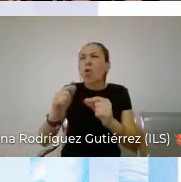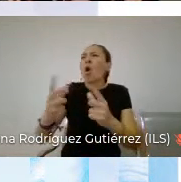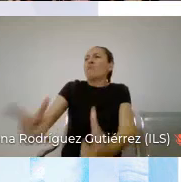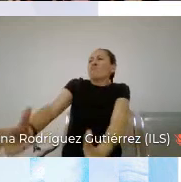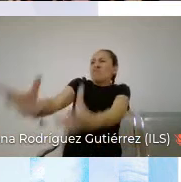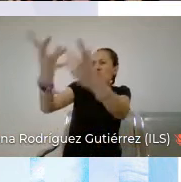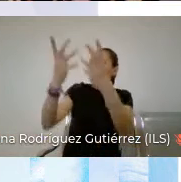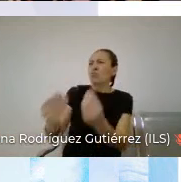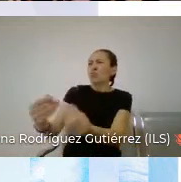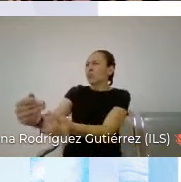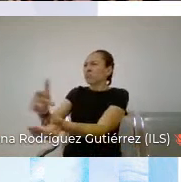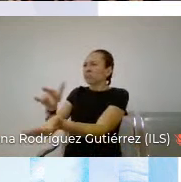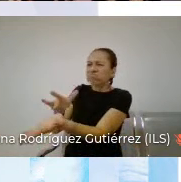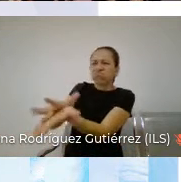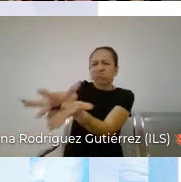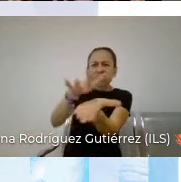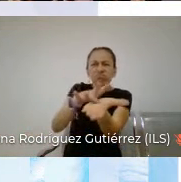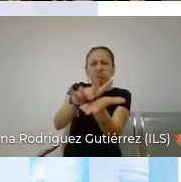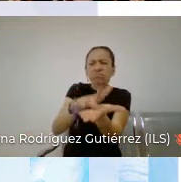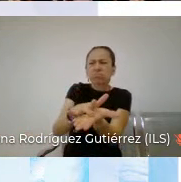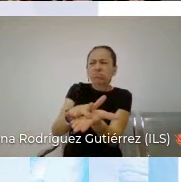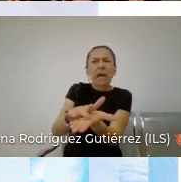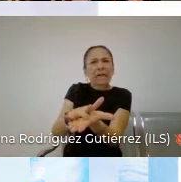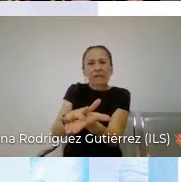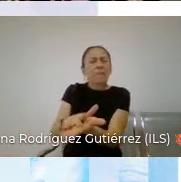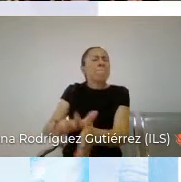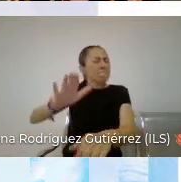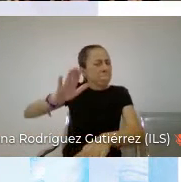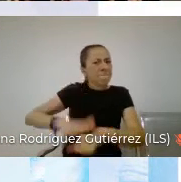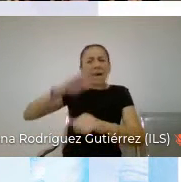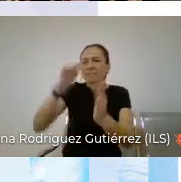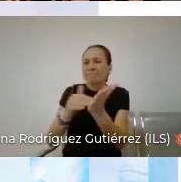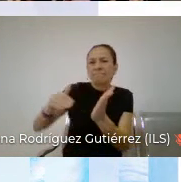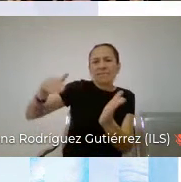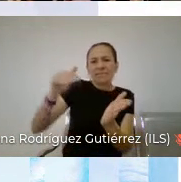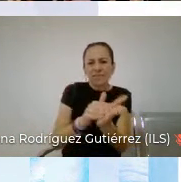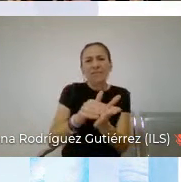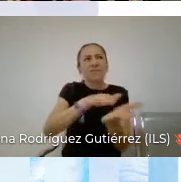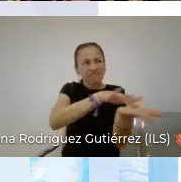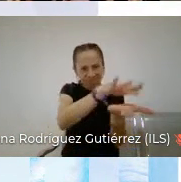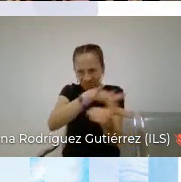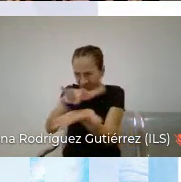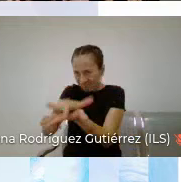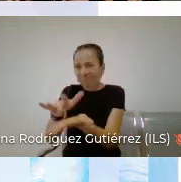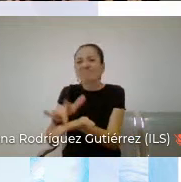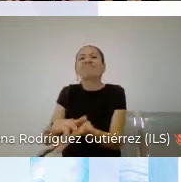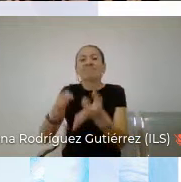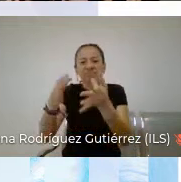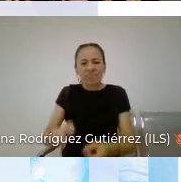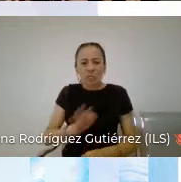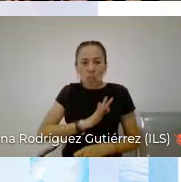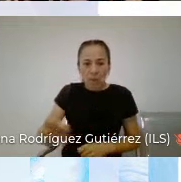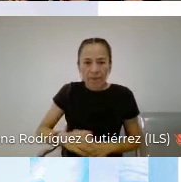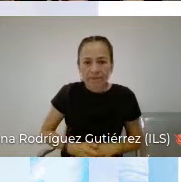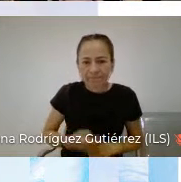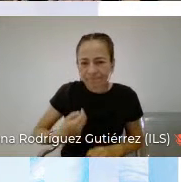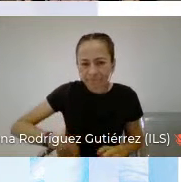podamos llegar de alguna forma a millones. Y ahí lo que nosotros hicimos fue para las personas, uno, es